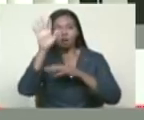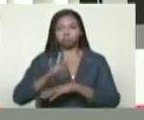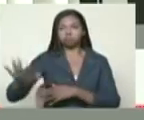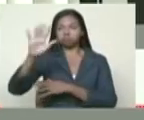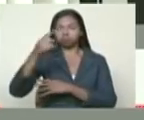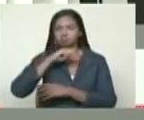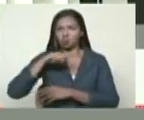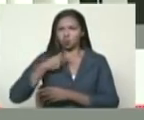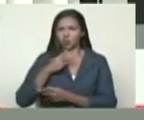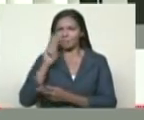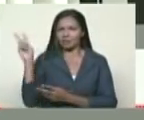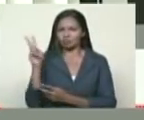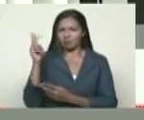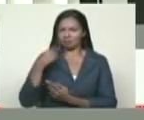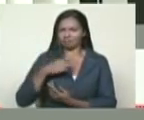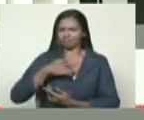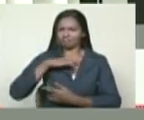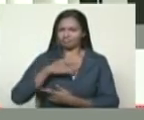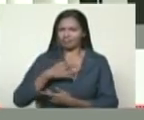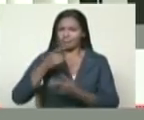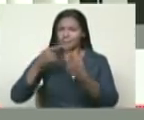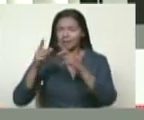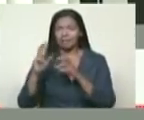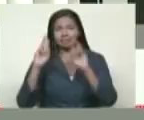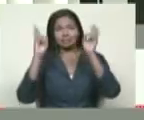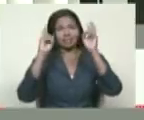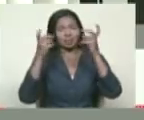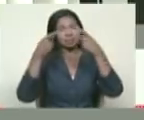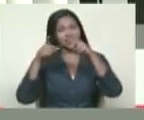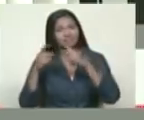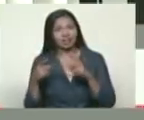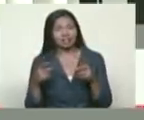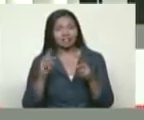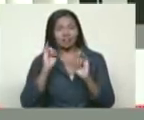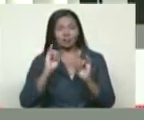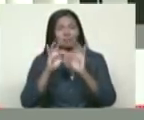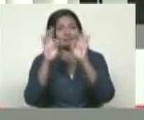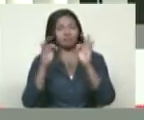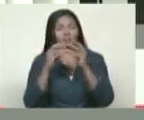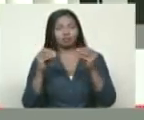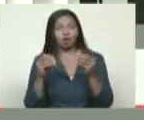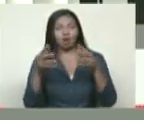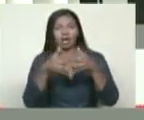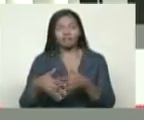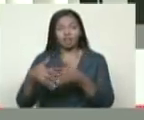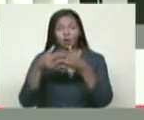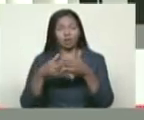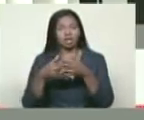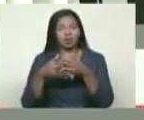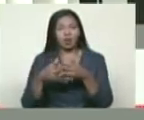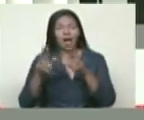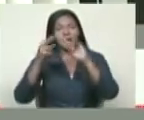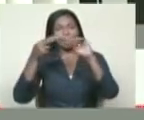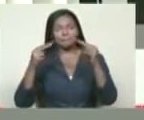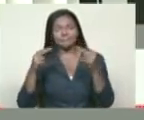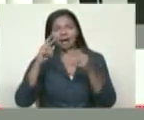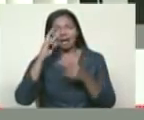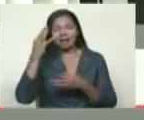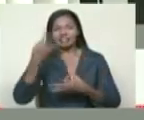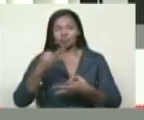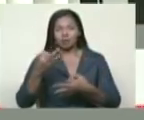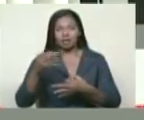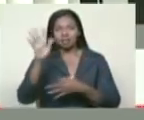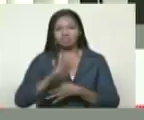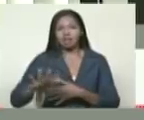parece. En vez de tratar otros temas o de evaluar el rol de los Estados Unidos para la paz y la seguridad del mundo, el